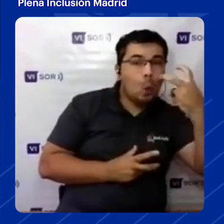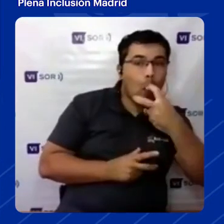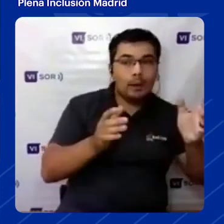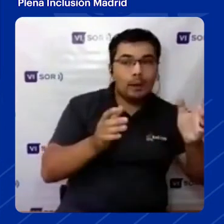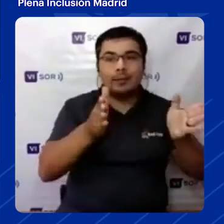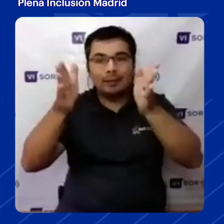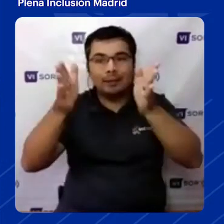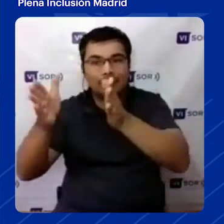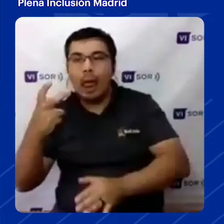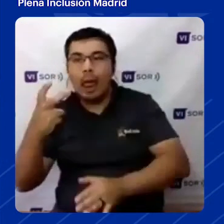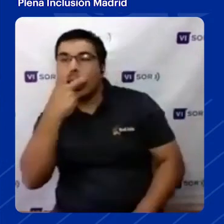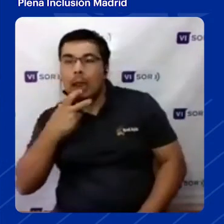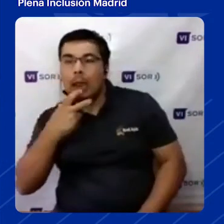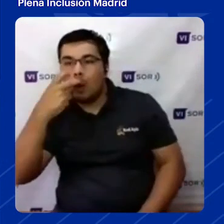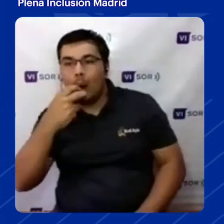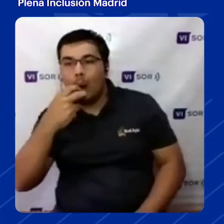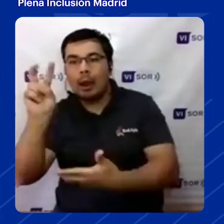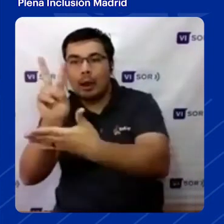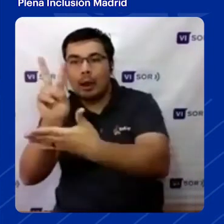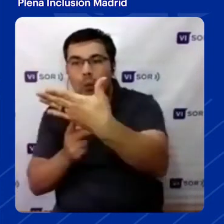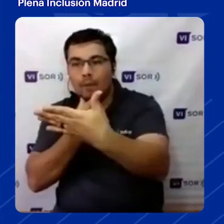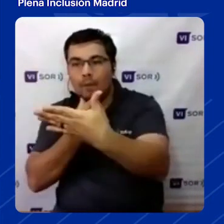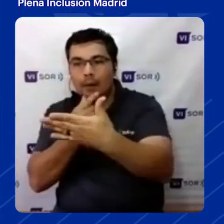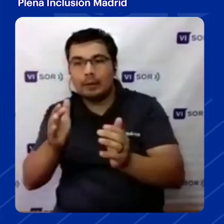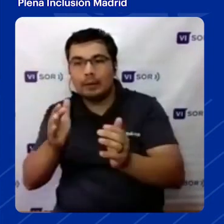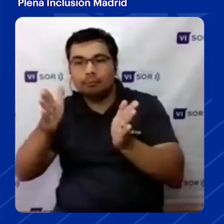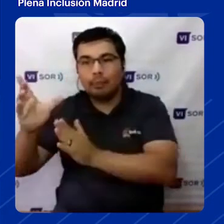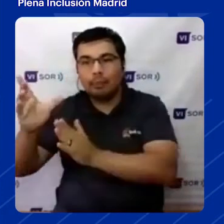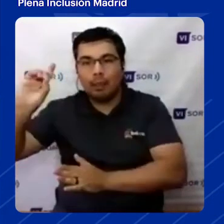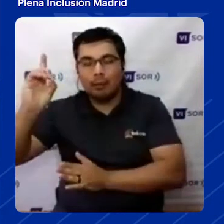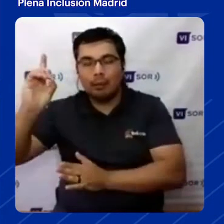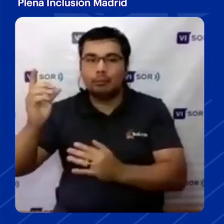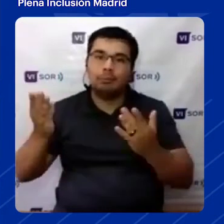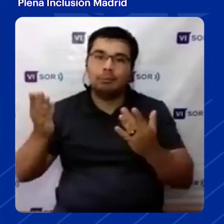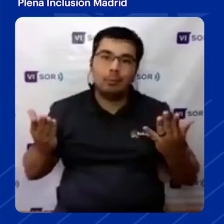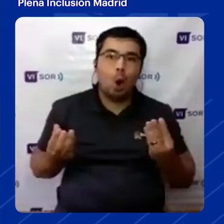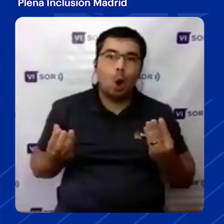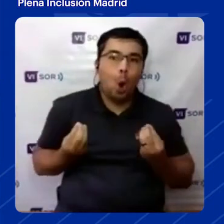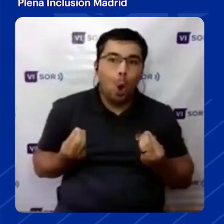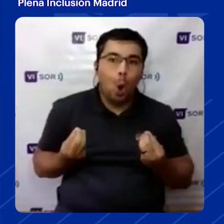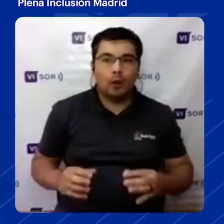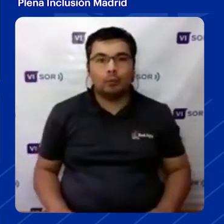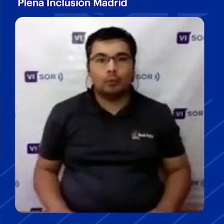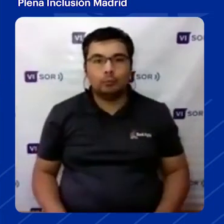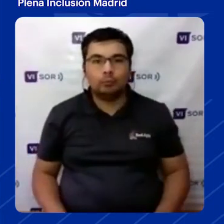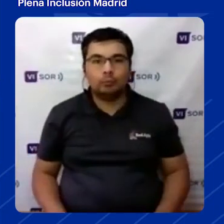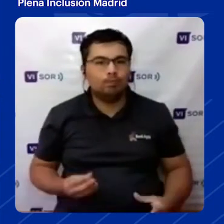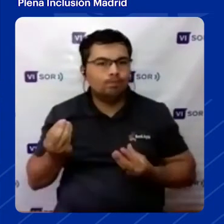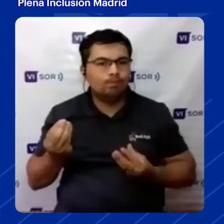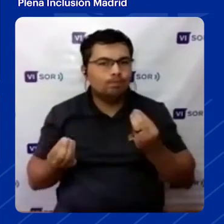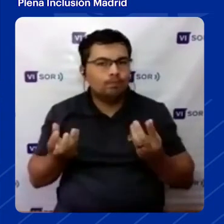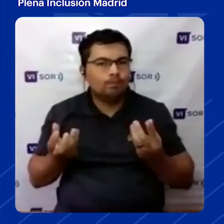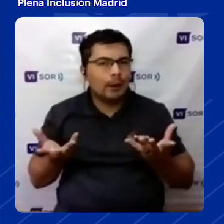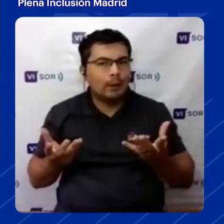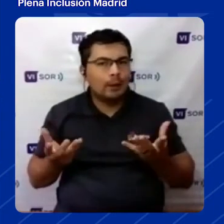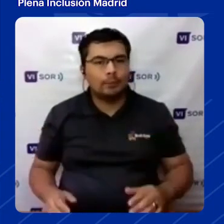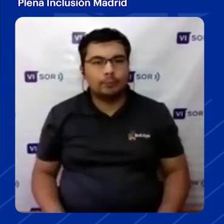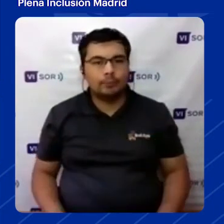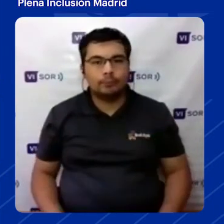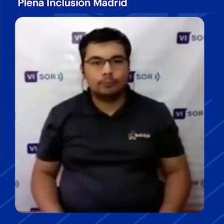fácil a su derecha. Obviamente, de lo que se trata, como ven, porque la primera pregunta